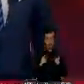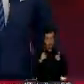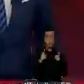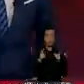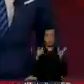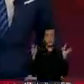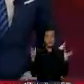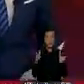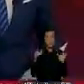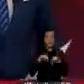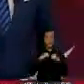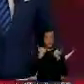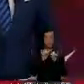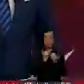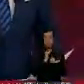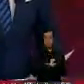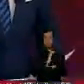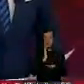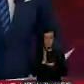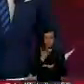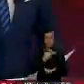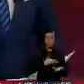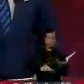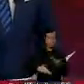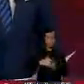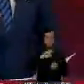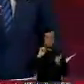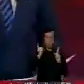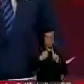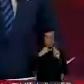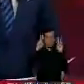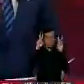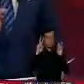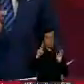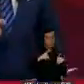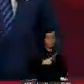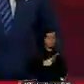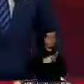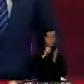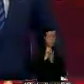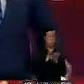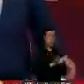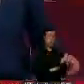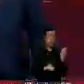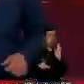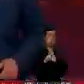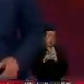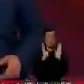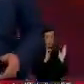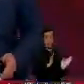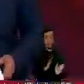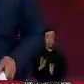El pleno virtual también para abordar en primer debate el